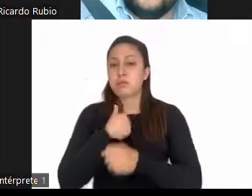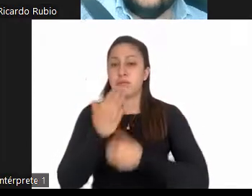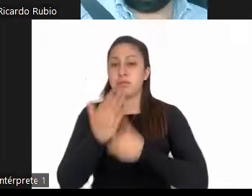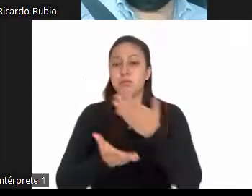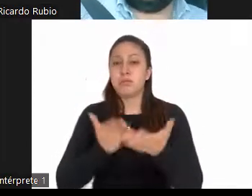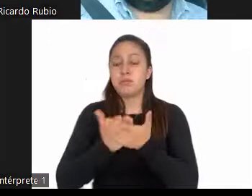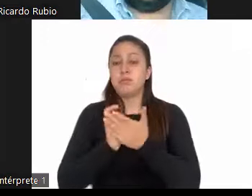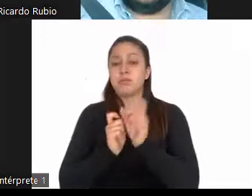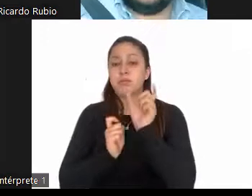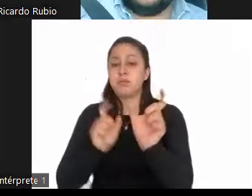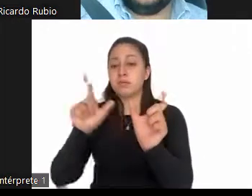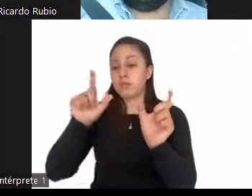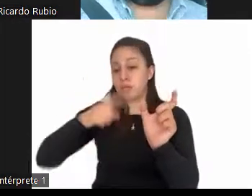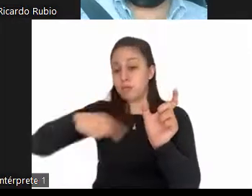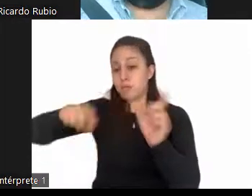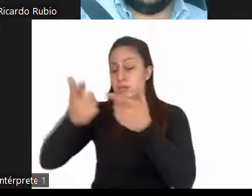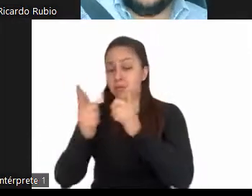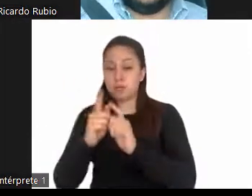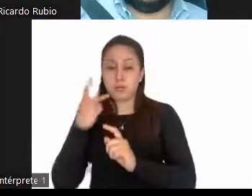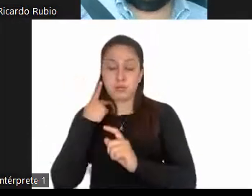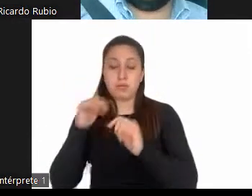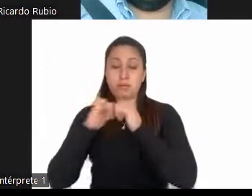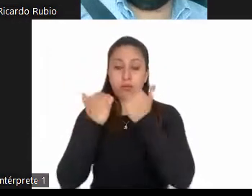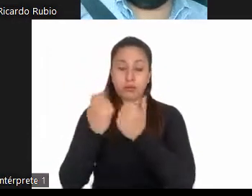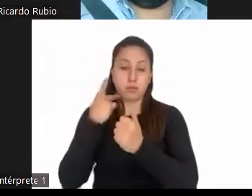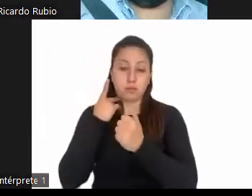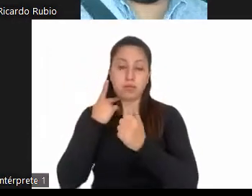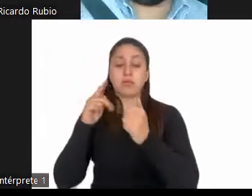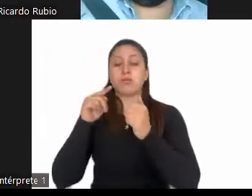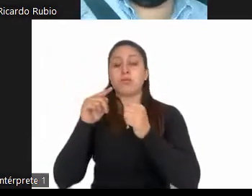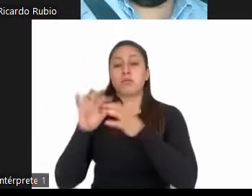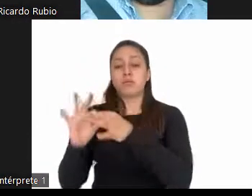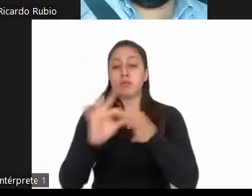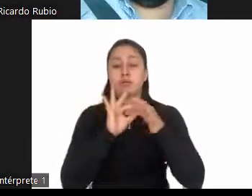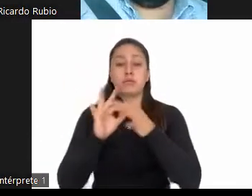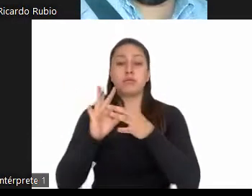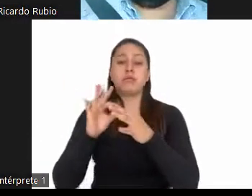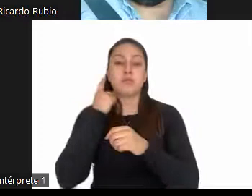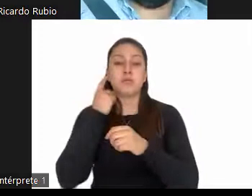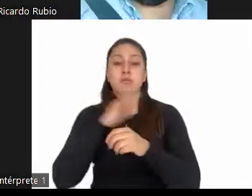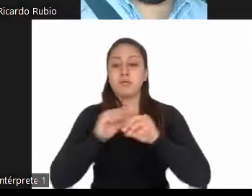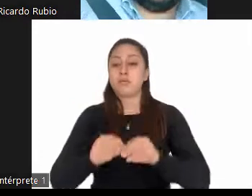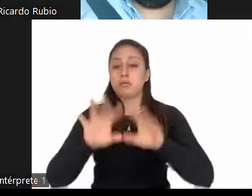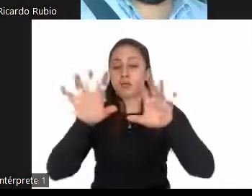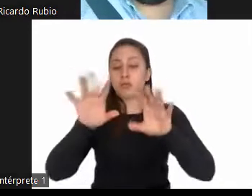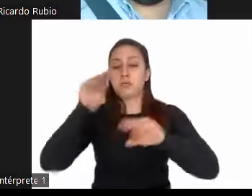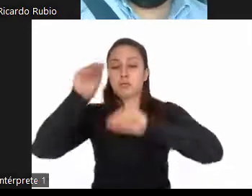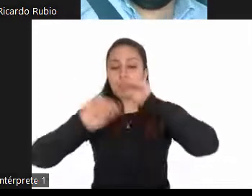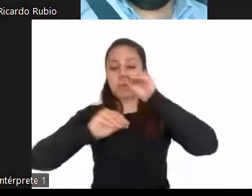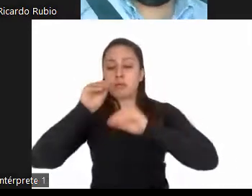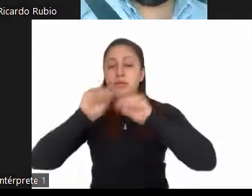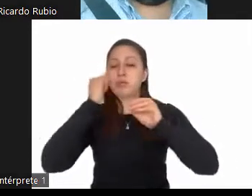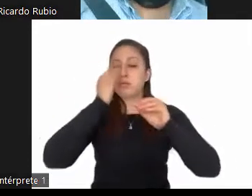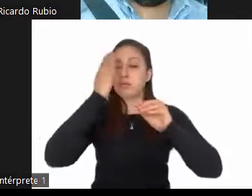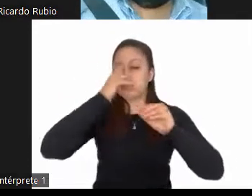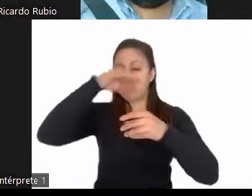quede: los partidos políticos, coaliciones y candidatos colocarán propaganda electoral observando las